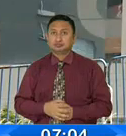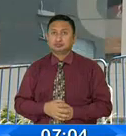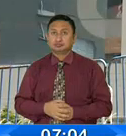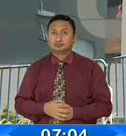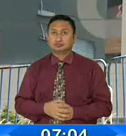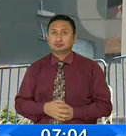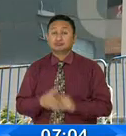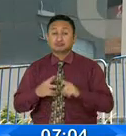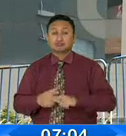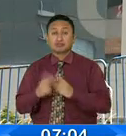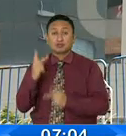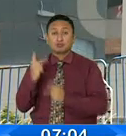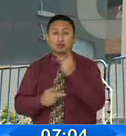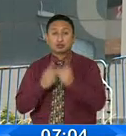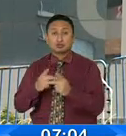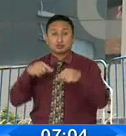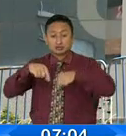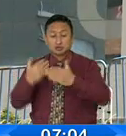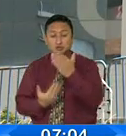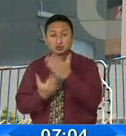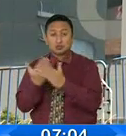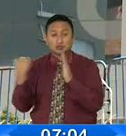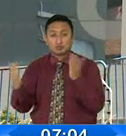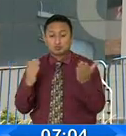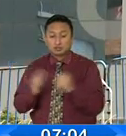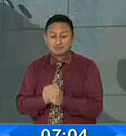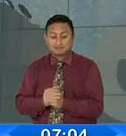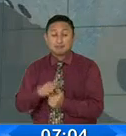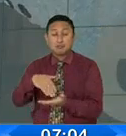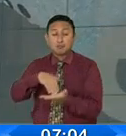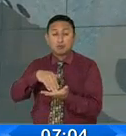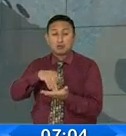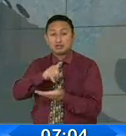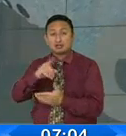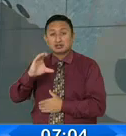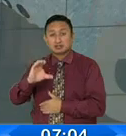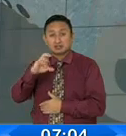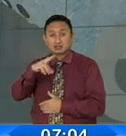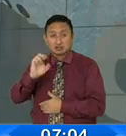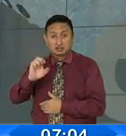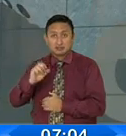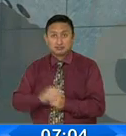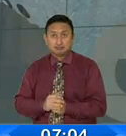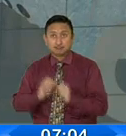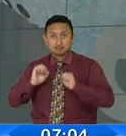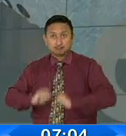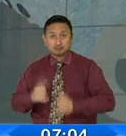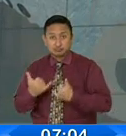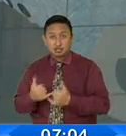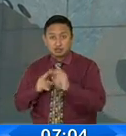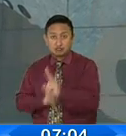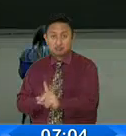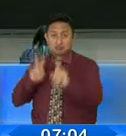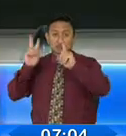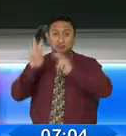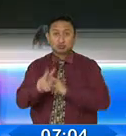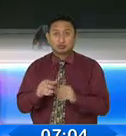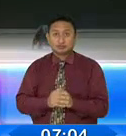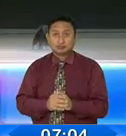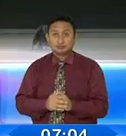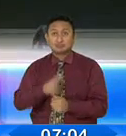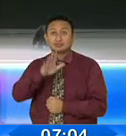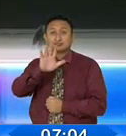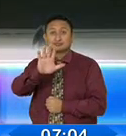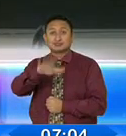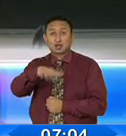Inicia el proceso de renovación parcial de los miembros del Consejo Nacional Electoral que deberán ser posesionados en el plazo de